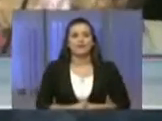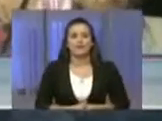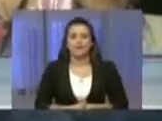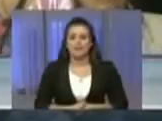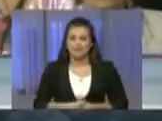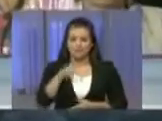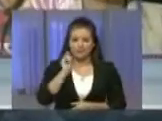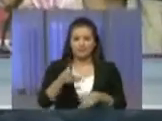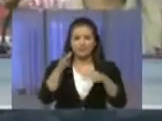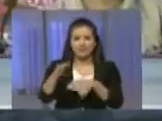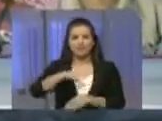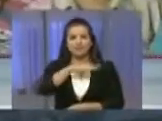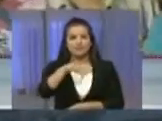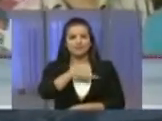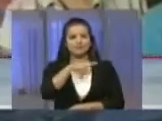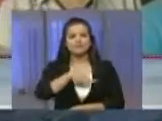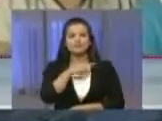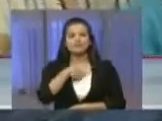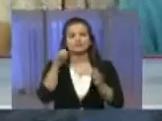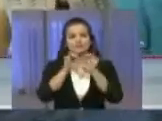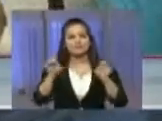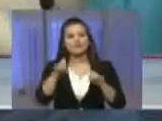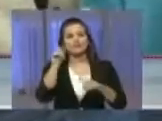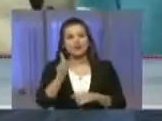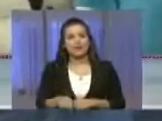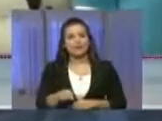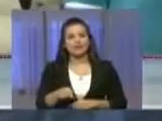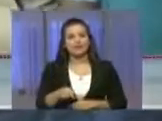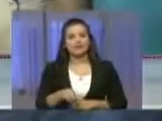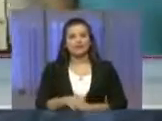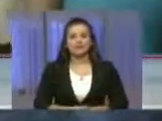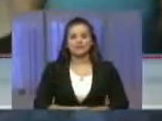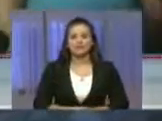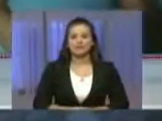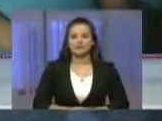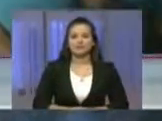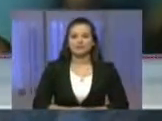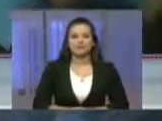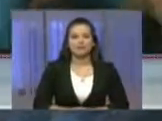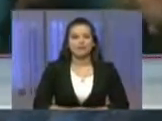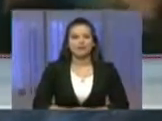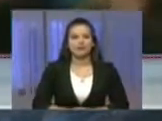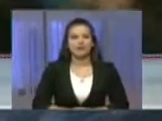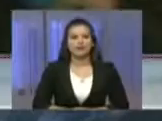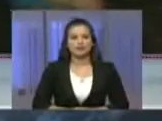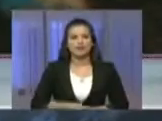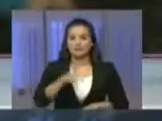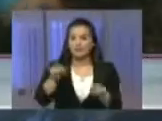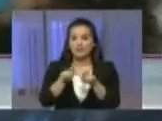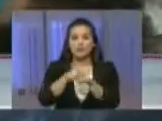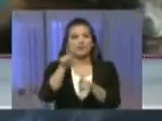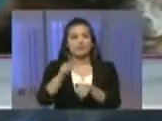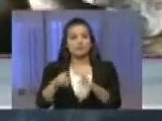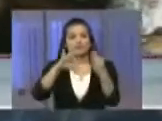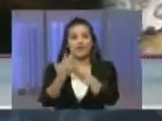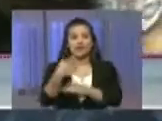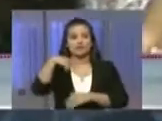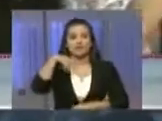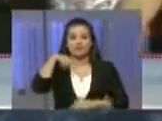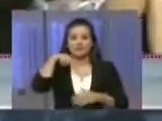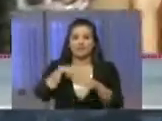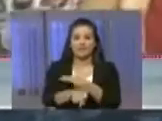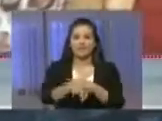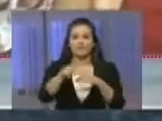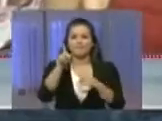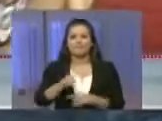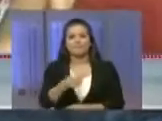las misiones educativas Y aquí están barrio adentro la salud y junto a barrio adentro con el m las 24